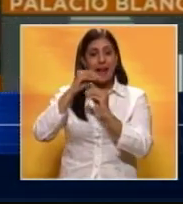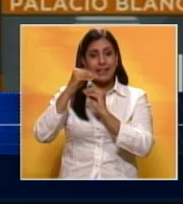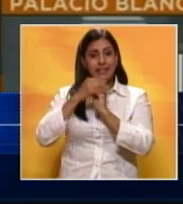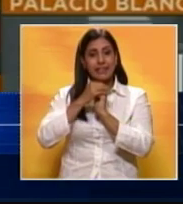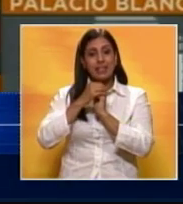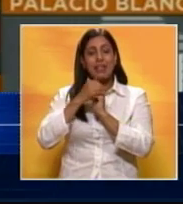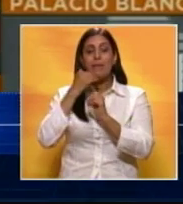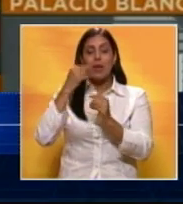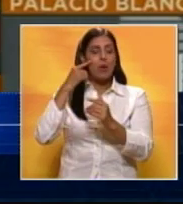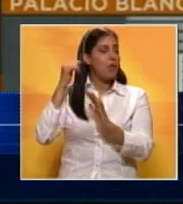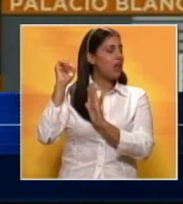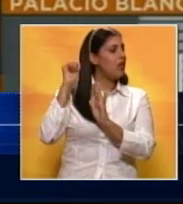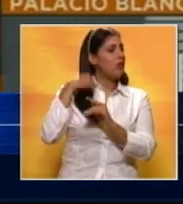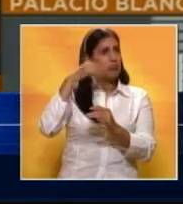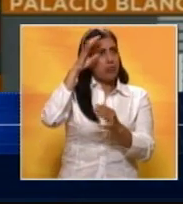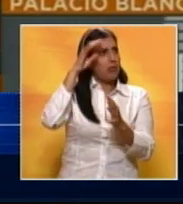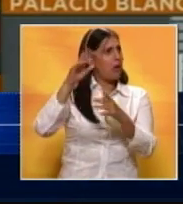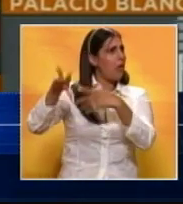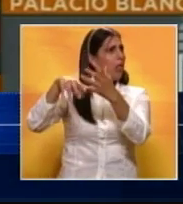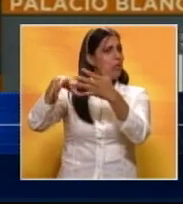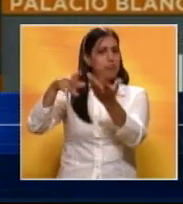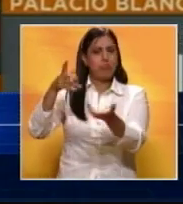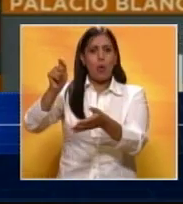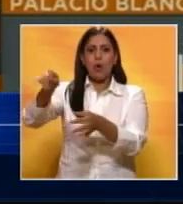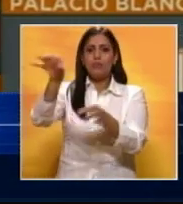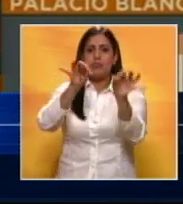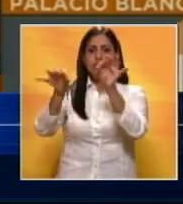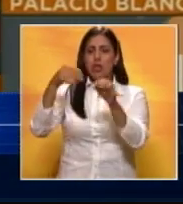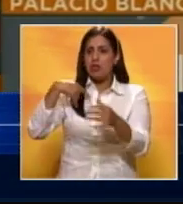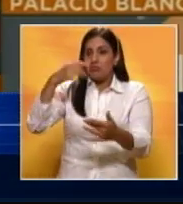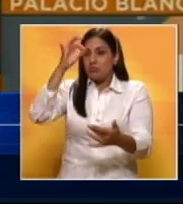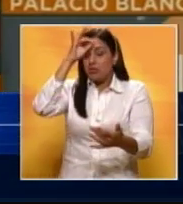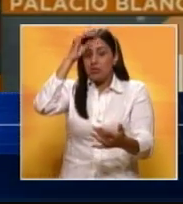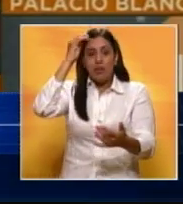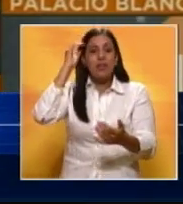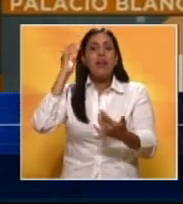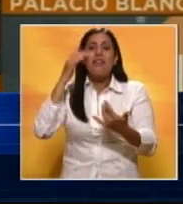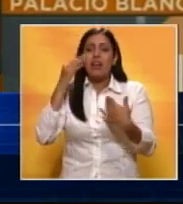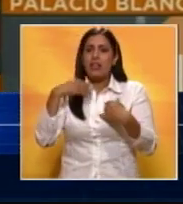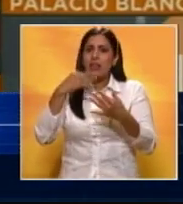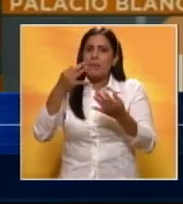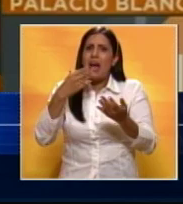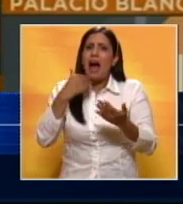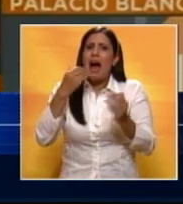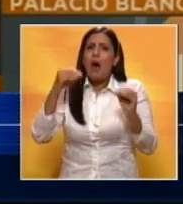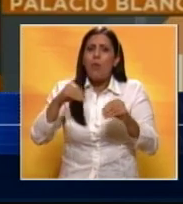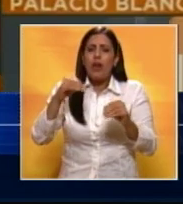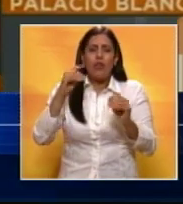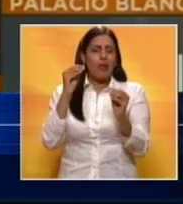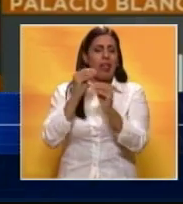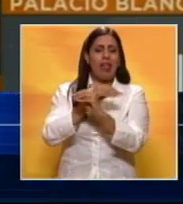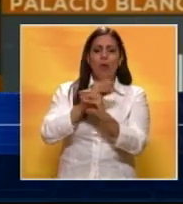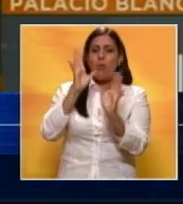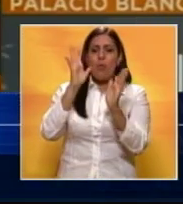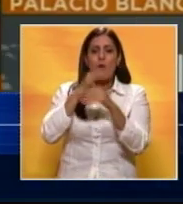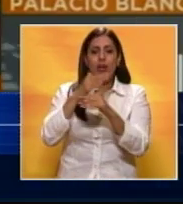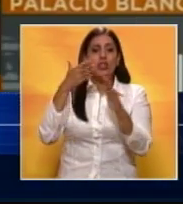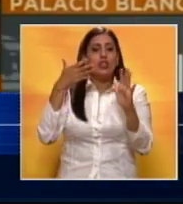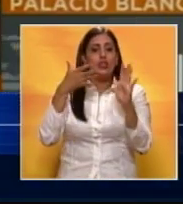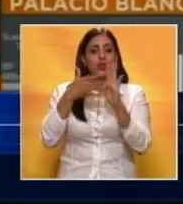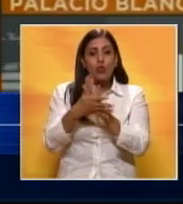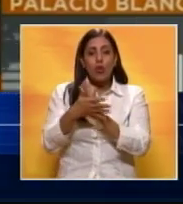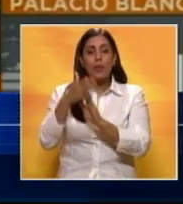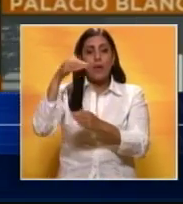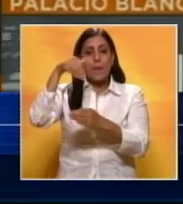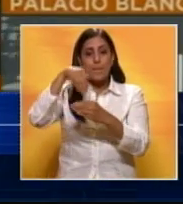realizada a mis espaldas, sin poder expresar mi acuerdo o desacuerdo a través